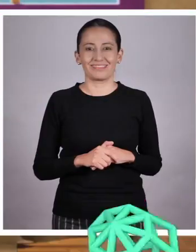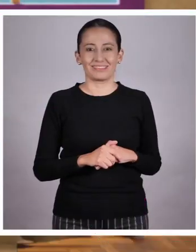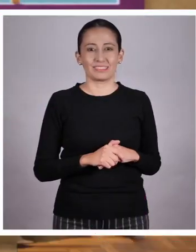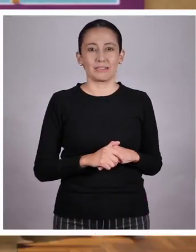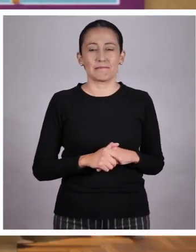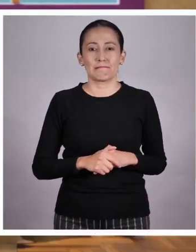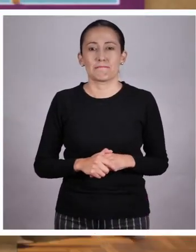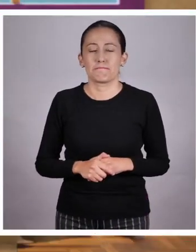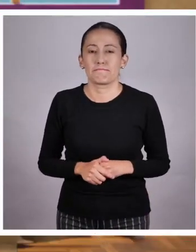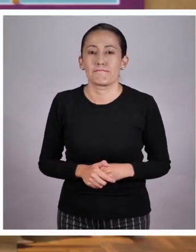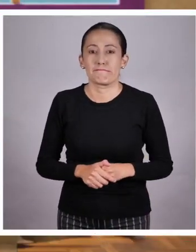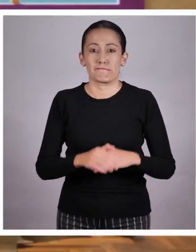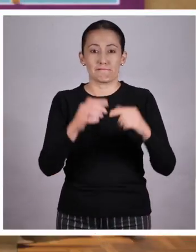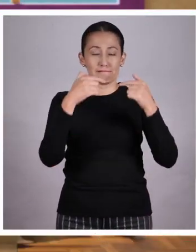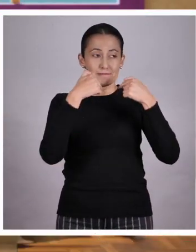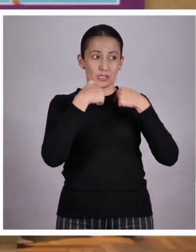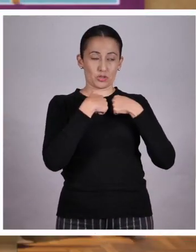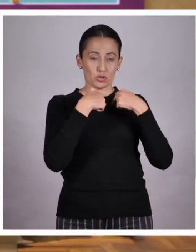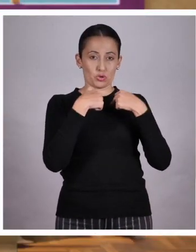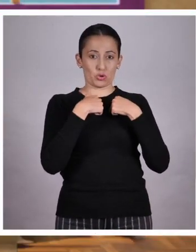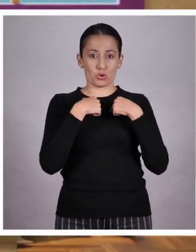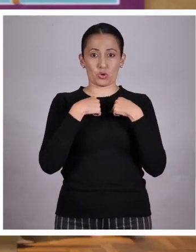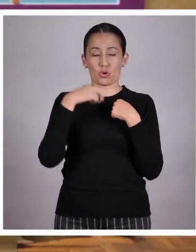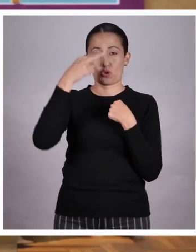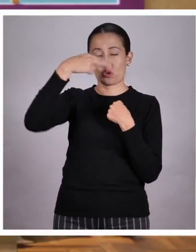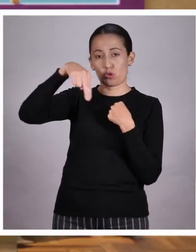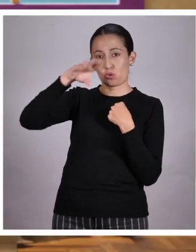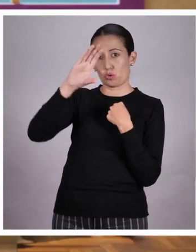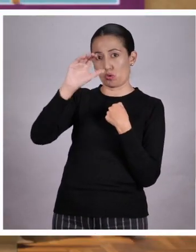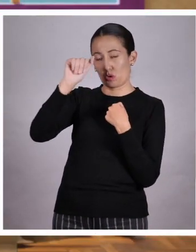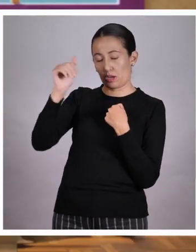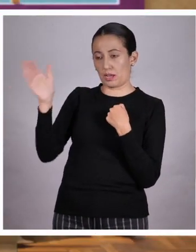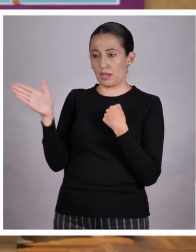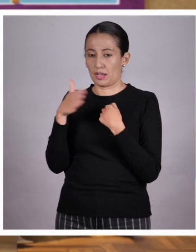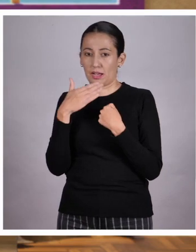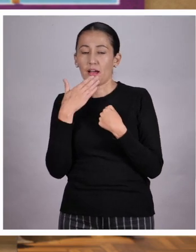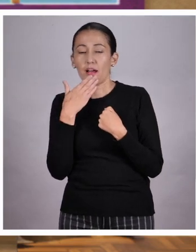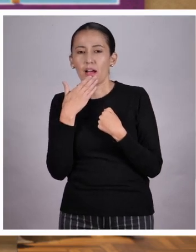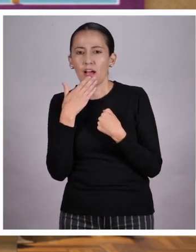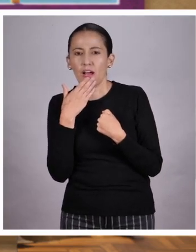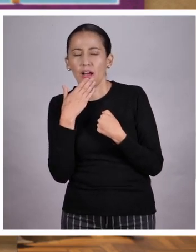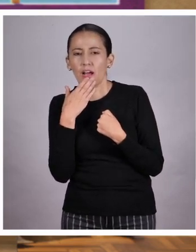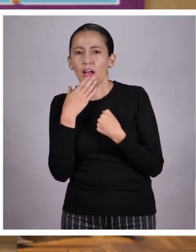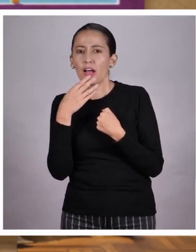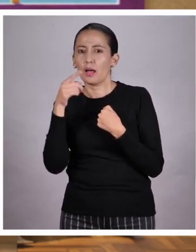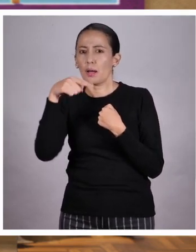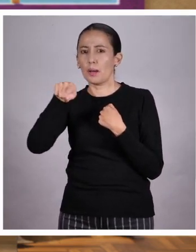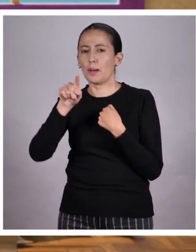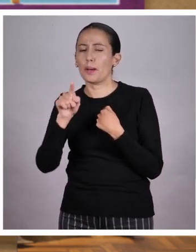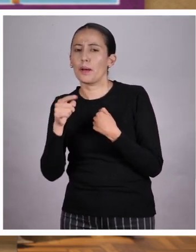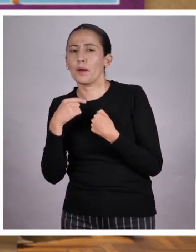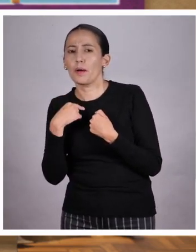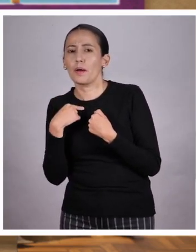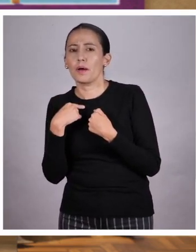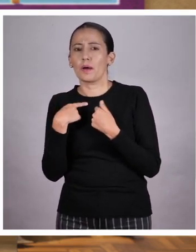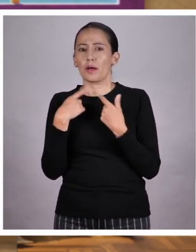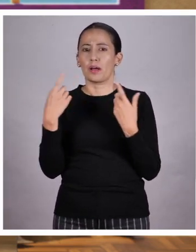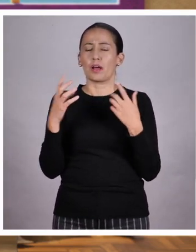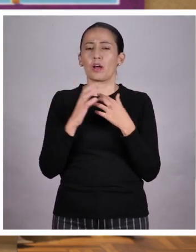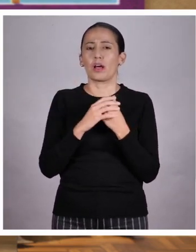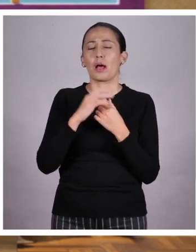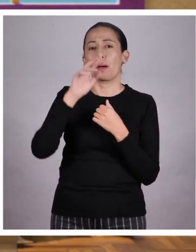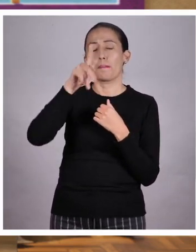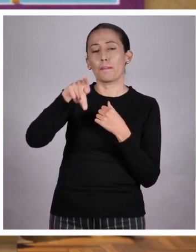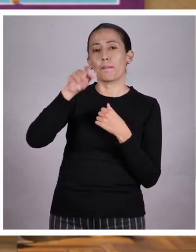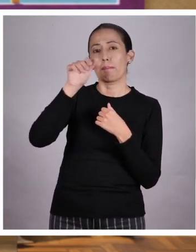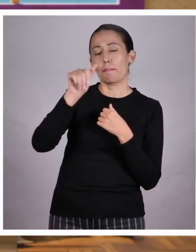Yo, ñuca. Tú, can. Él, ella, pai. Ellos, ellas, pai